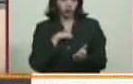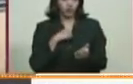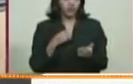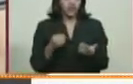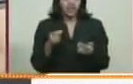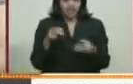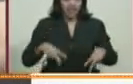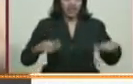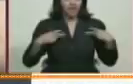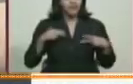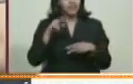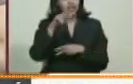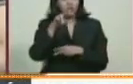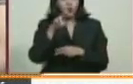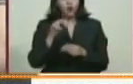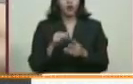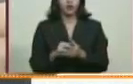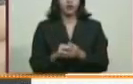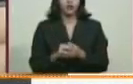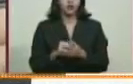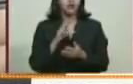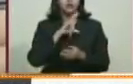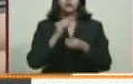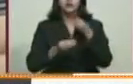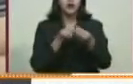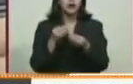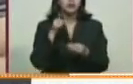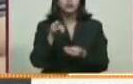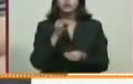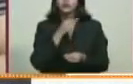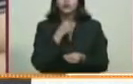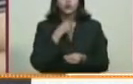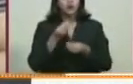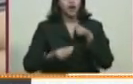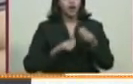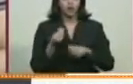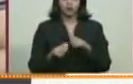vida es así. Nunca hagas lo que a ti no te gusta que te hicieran.